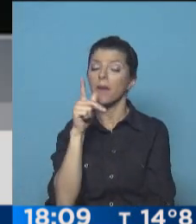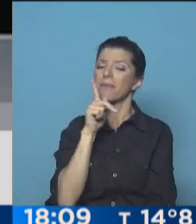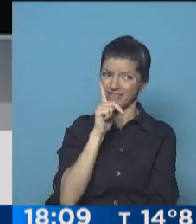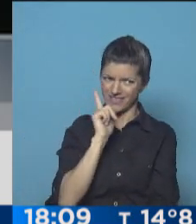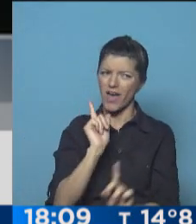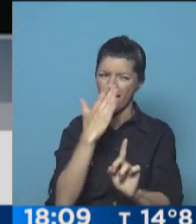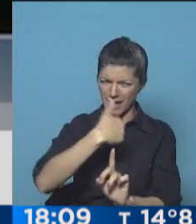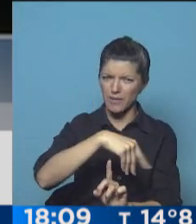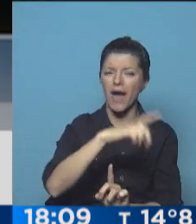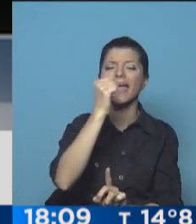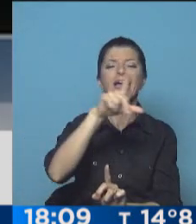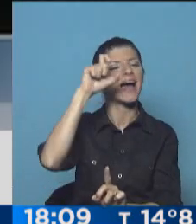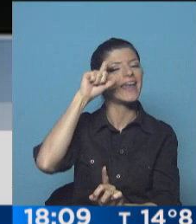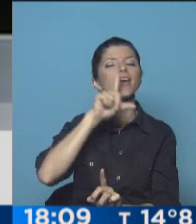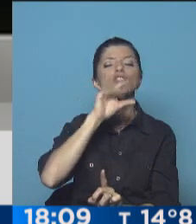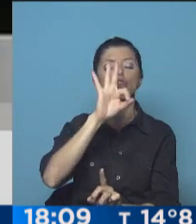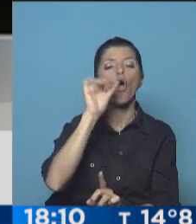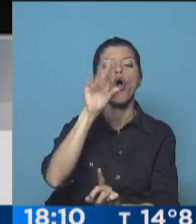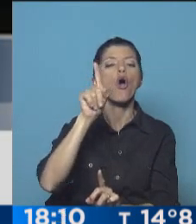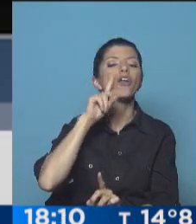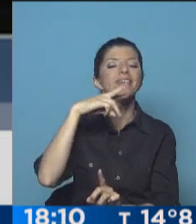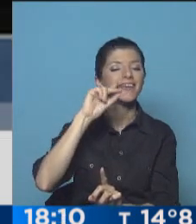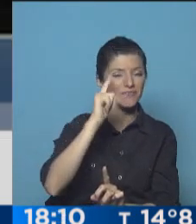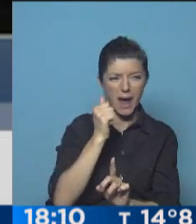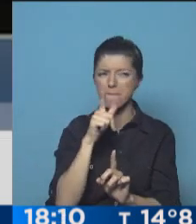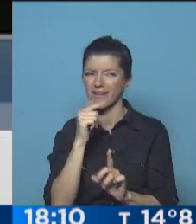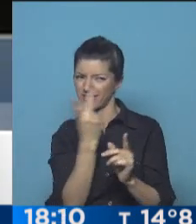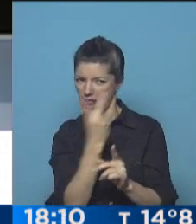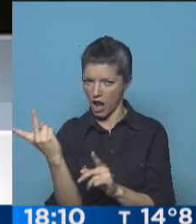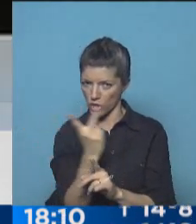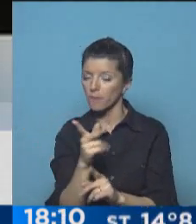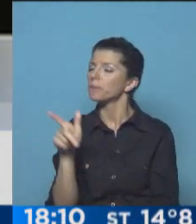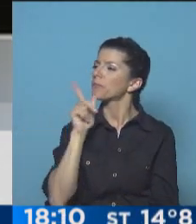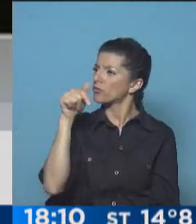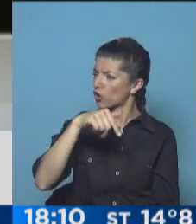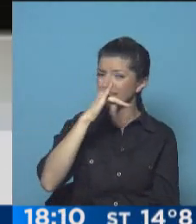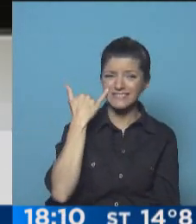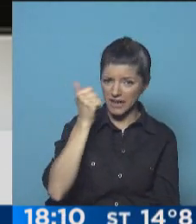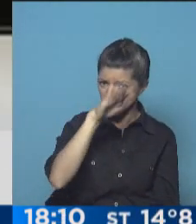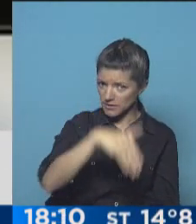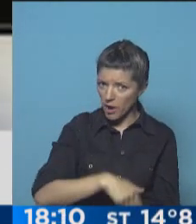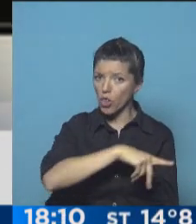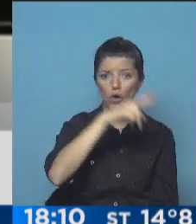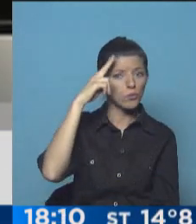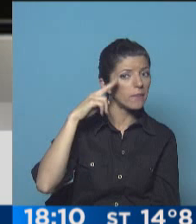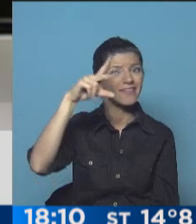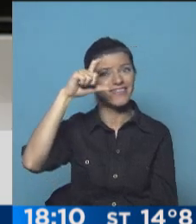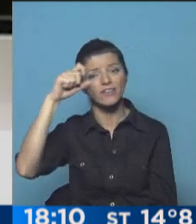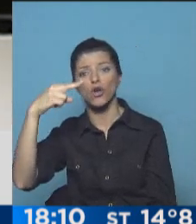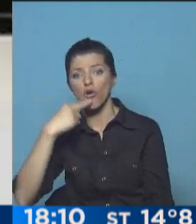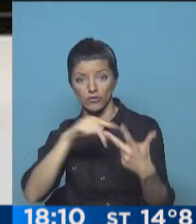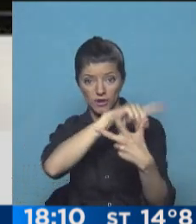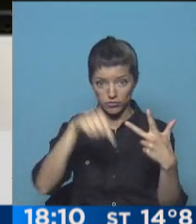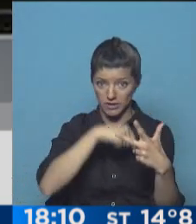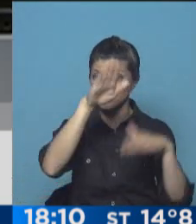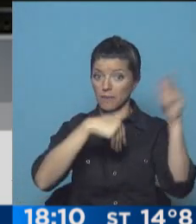hoy en Caleta Olivia. Creo que, si mal no recuerdo, hoy está el llamado ya 9, 10 y 11 a licitación.